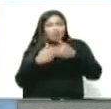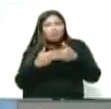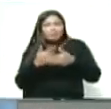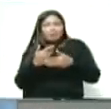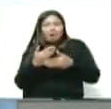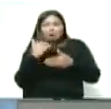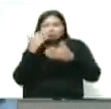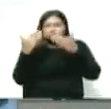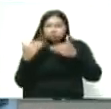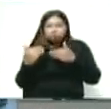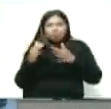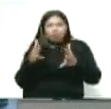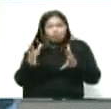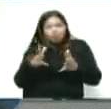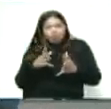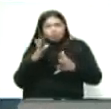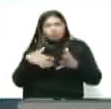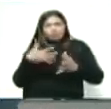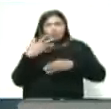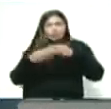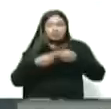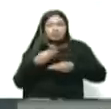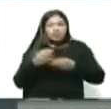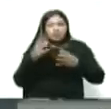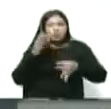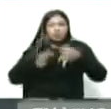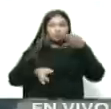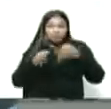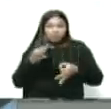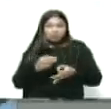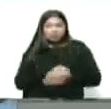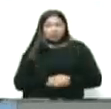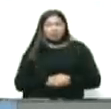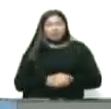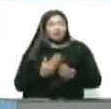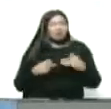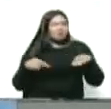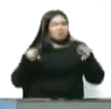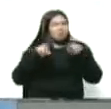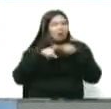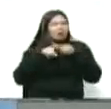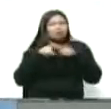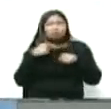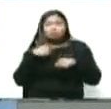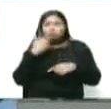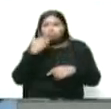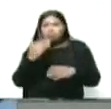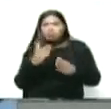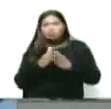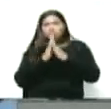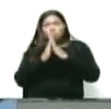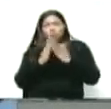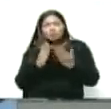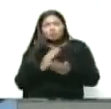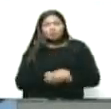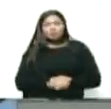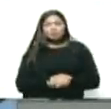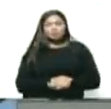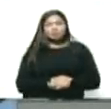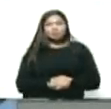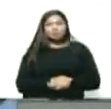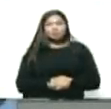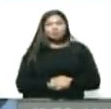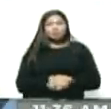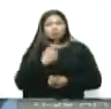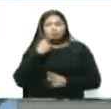expeditas de lograr que se haga justicia. Igualmente, yo quiero destacar